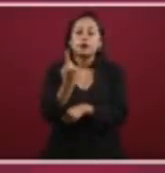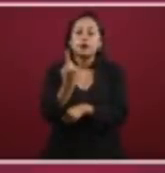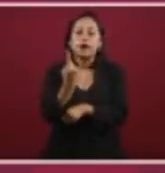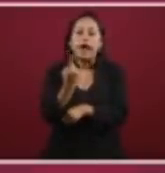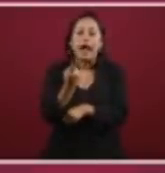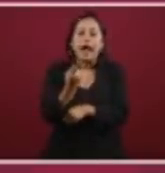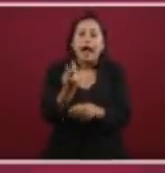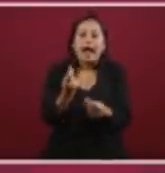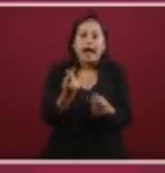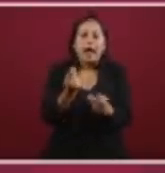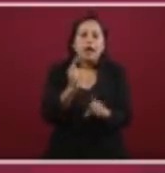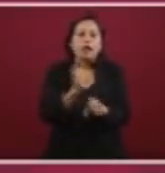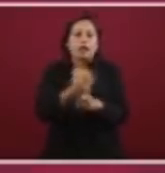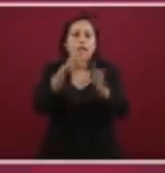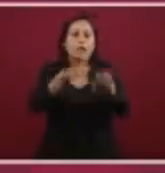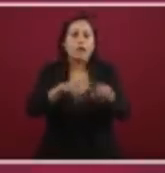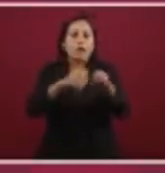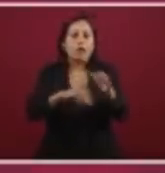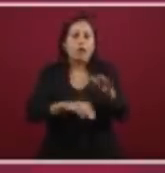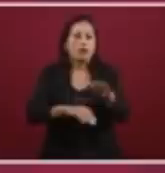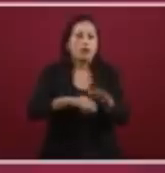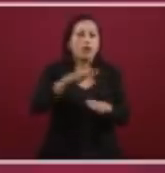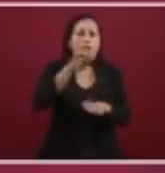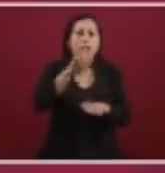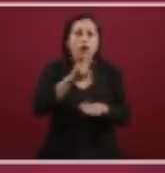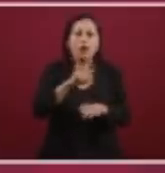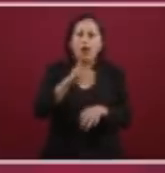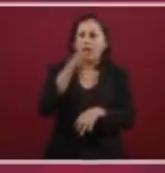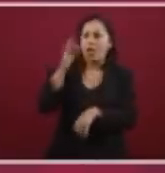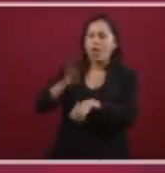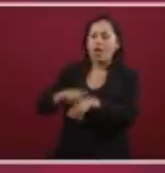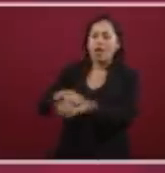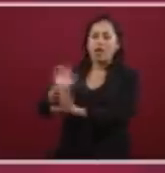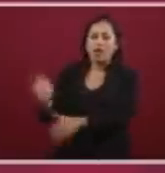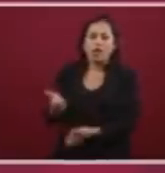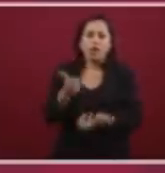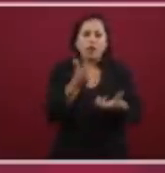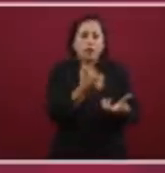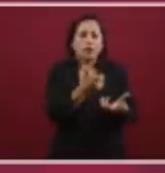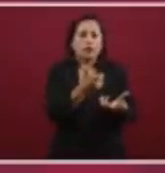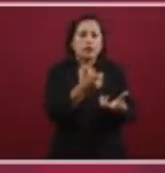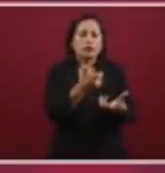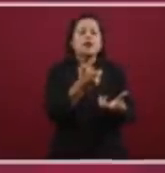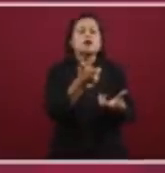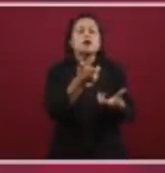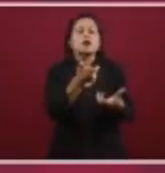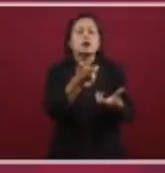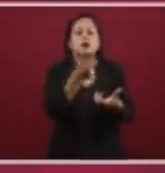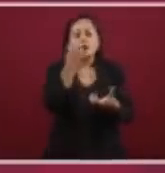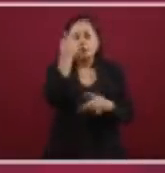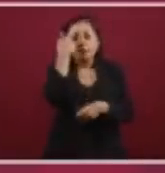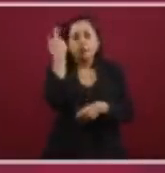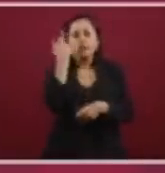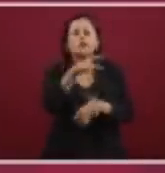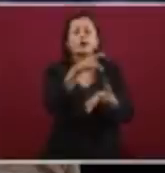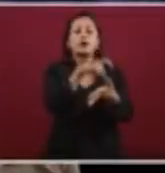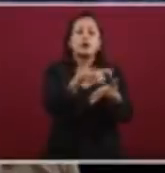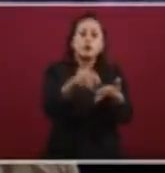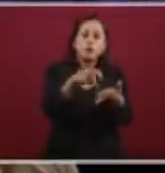dinero de una bolsa para comprar víveres catéteres